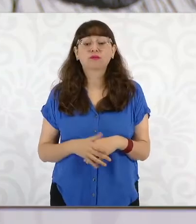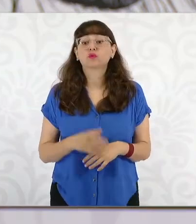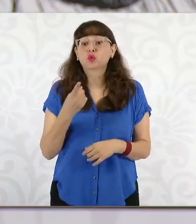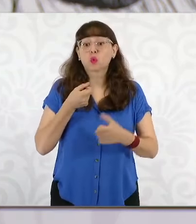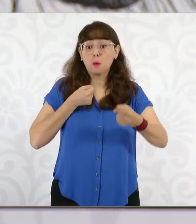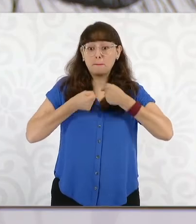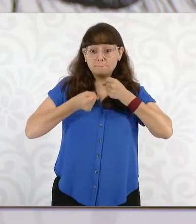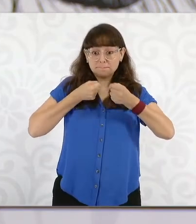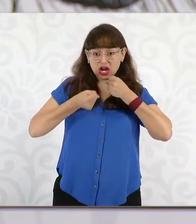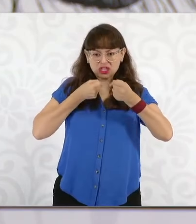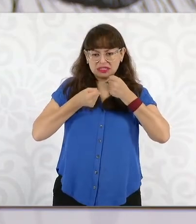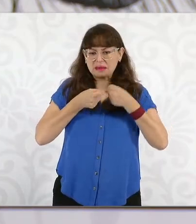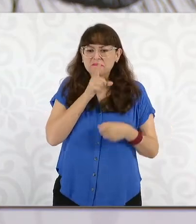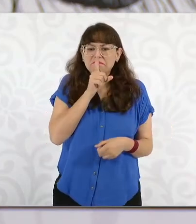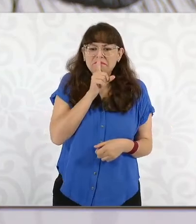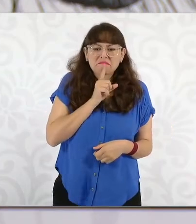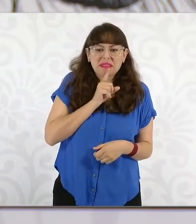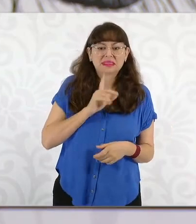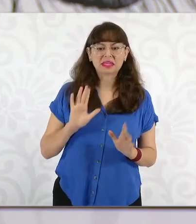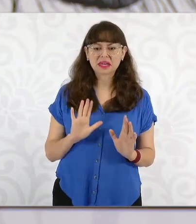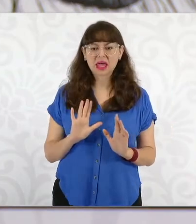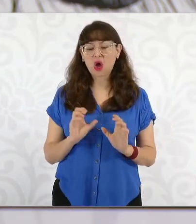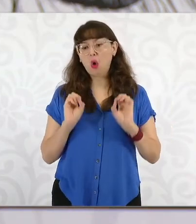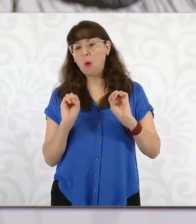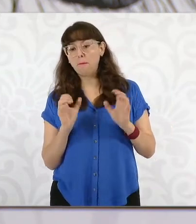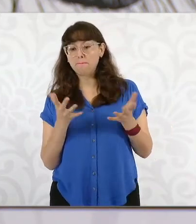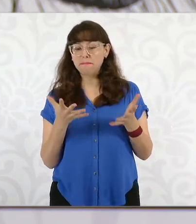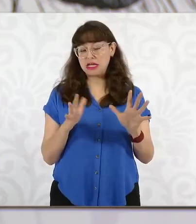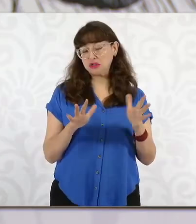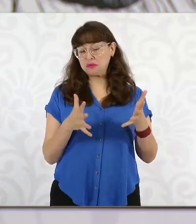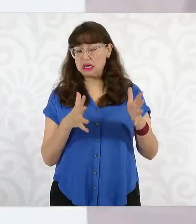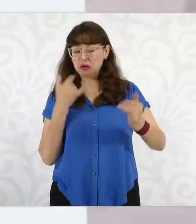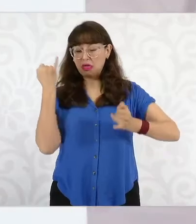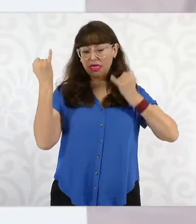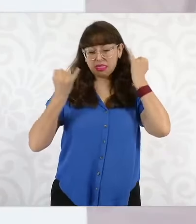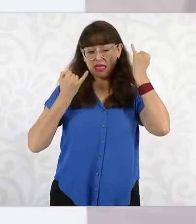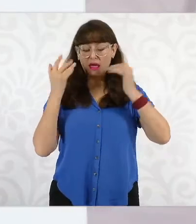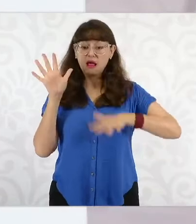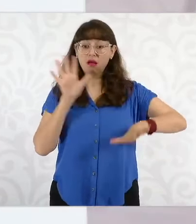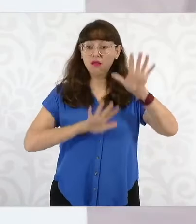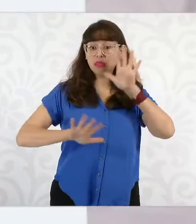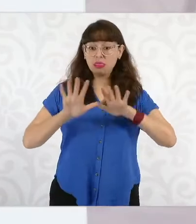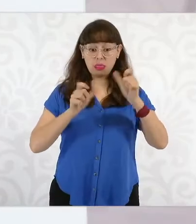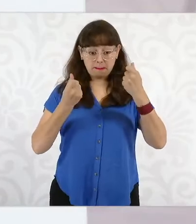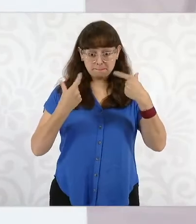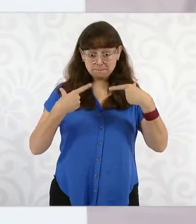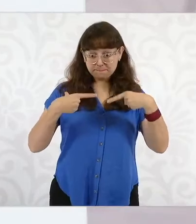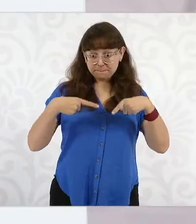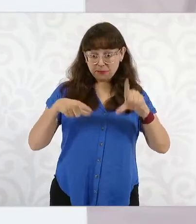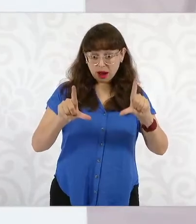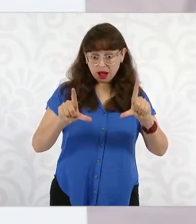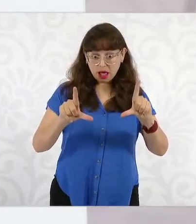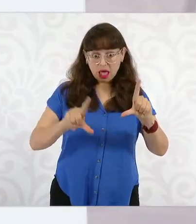que no tiene sustento o que medio se interpreta distinto, y después una